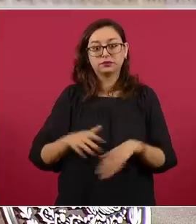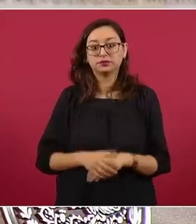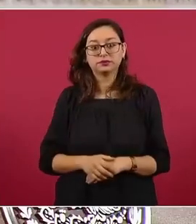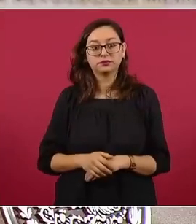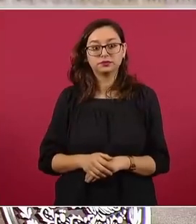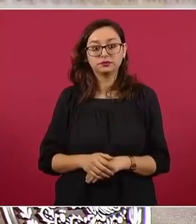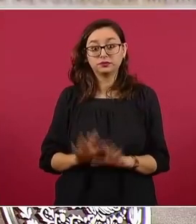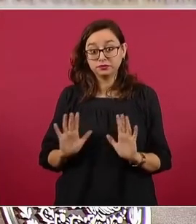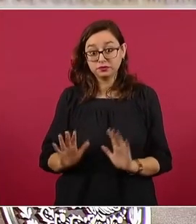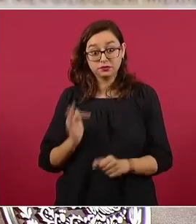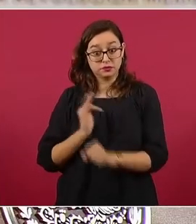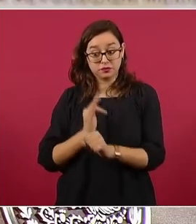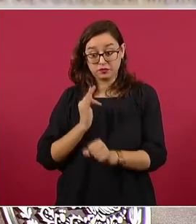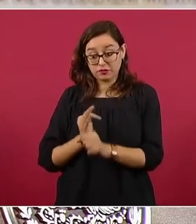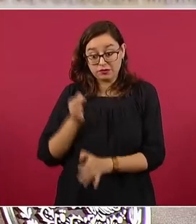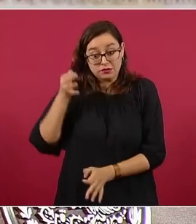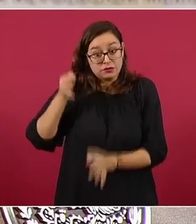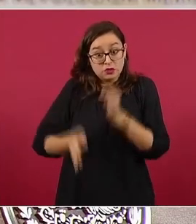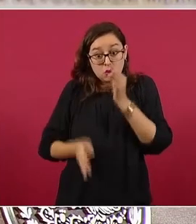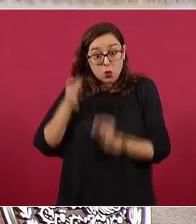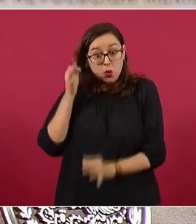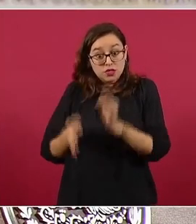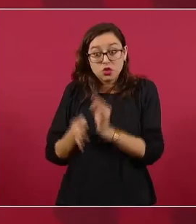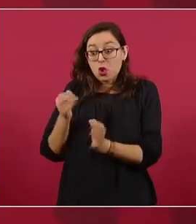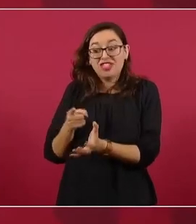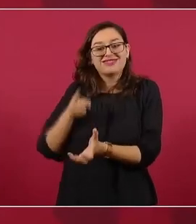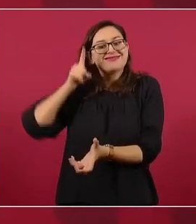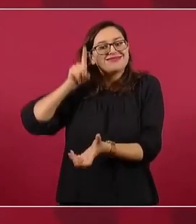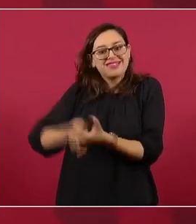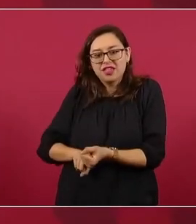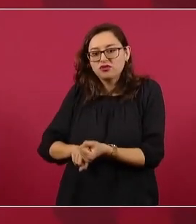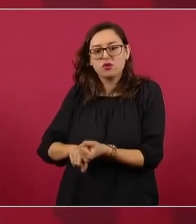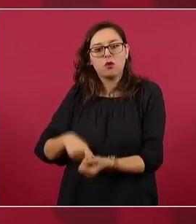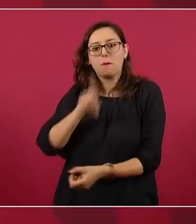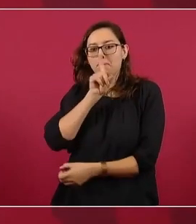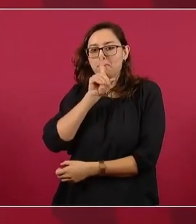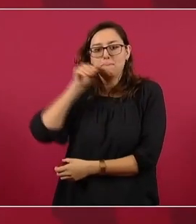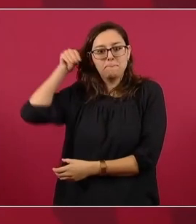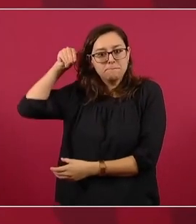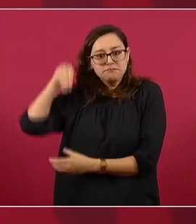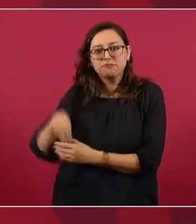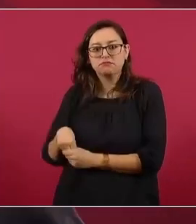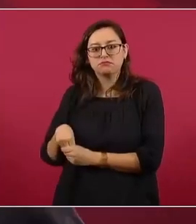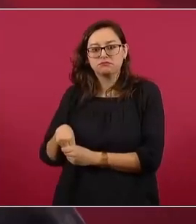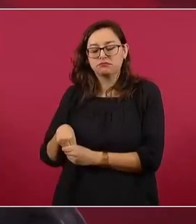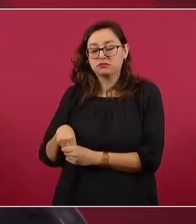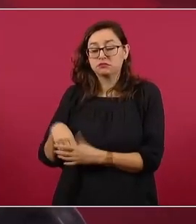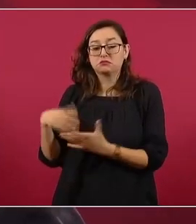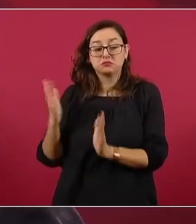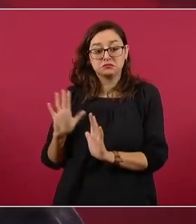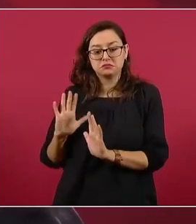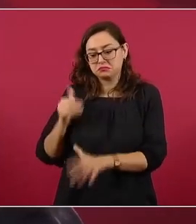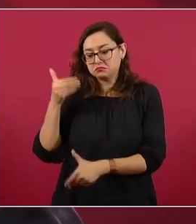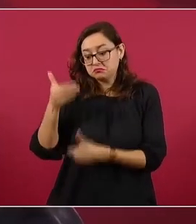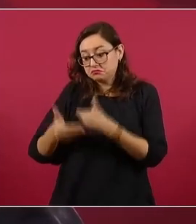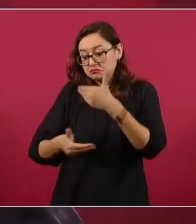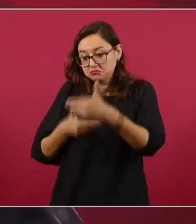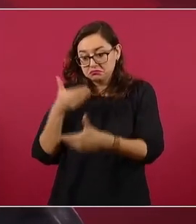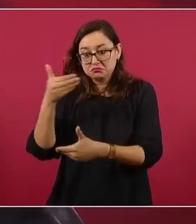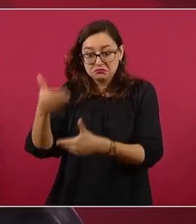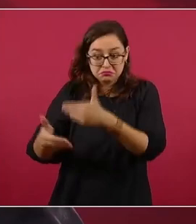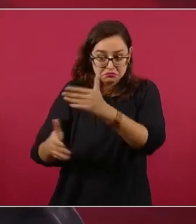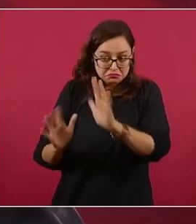y no afecte los procedimientos judiciales, si el presidente lo decide, podemos dar